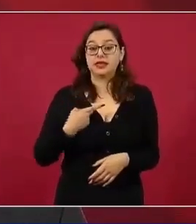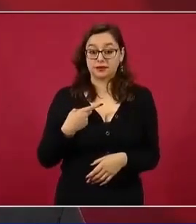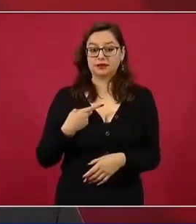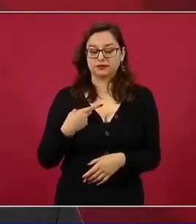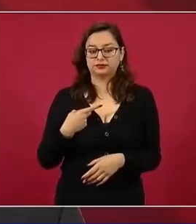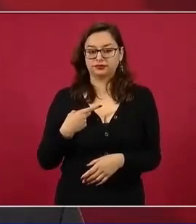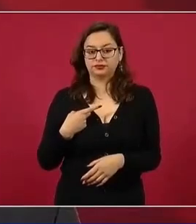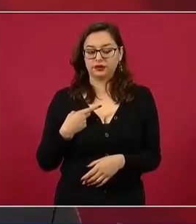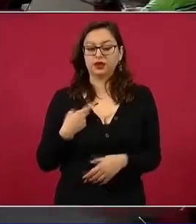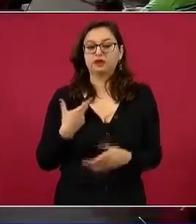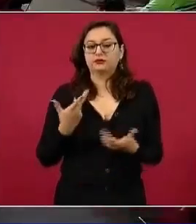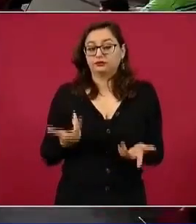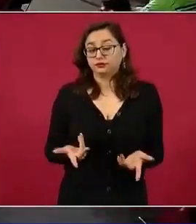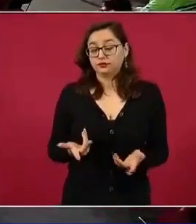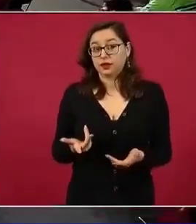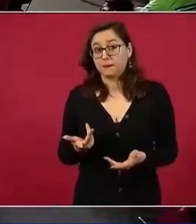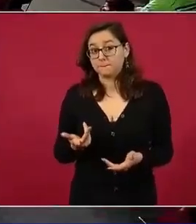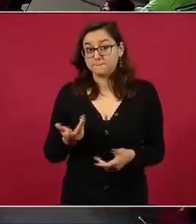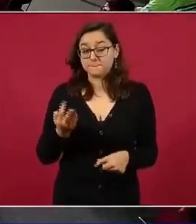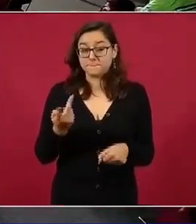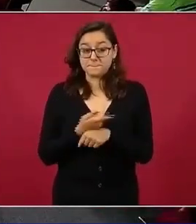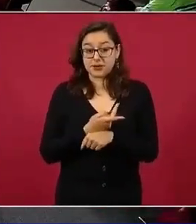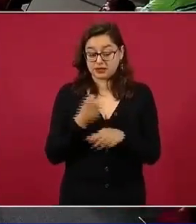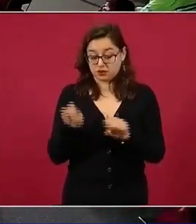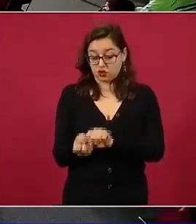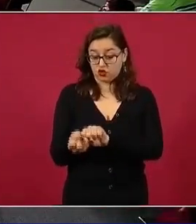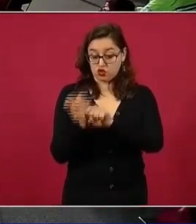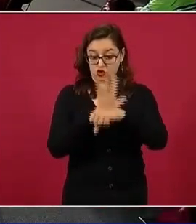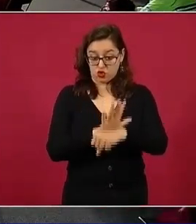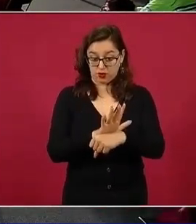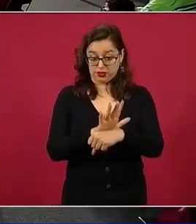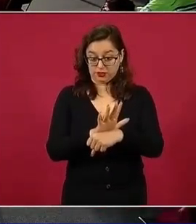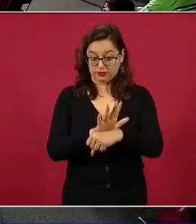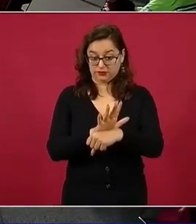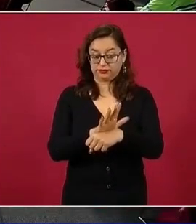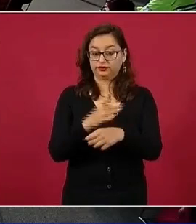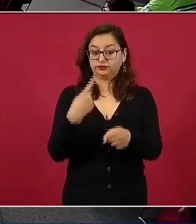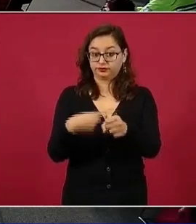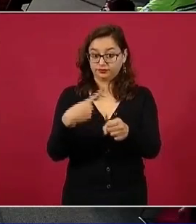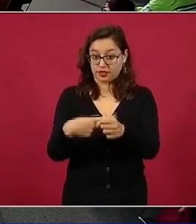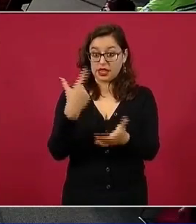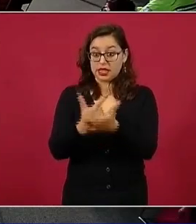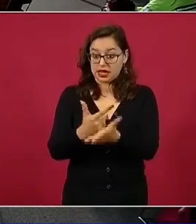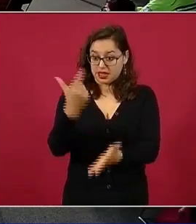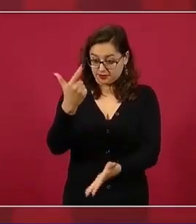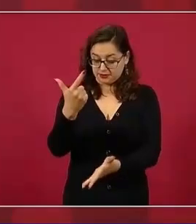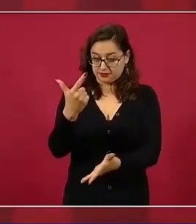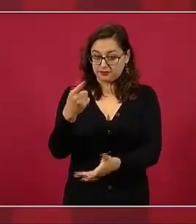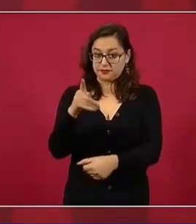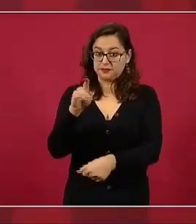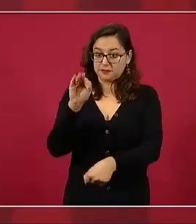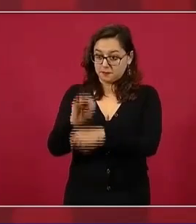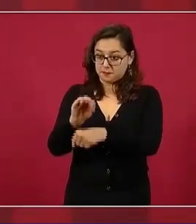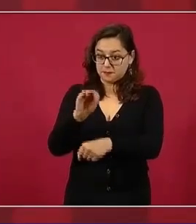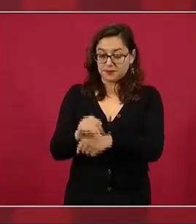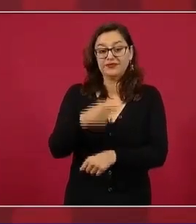en proteger frente a, pensemos en esto, en el COVID, la probabilidad de tener enfermedad grave. Ya dijimos que si nos vamos